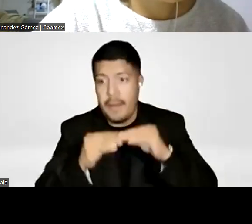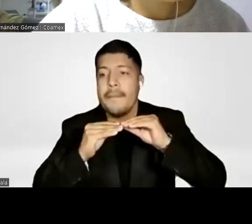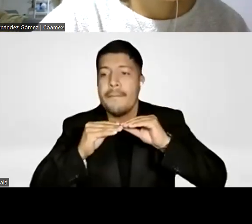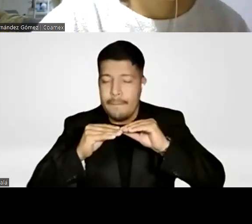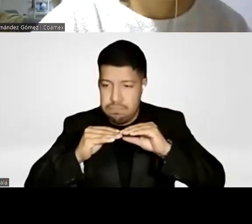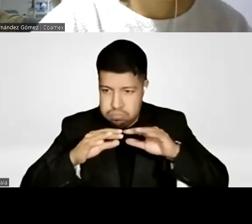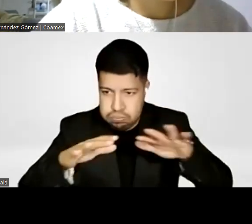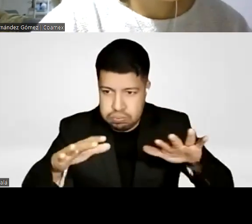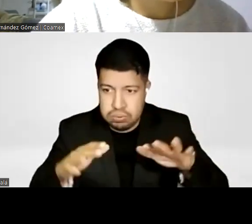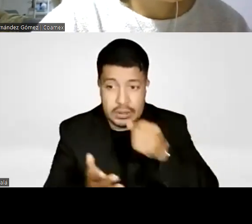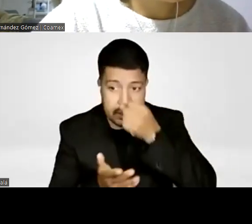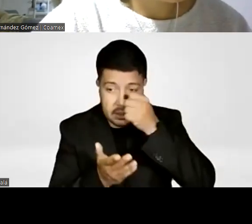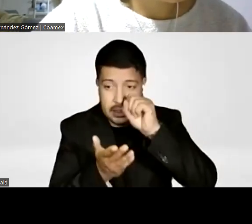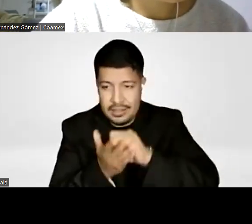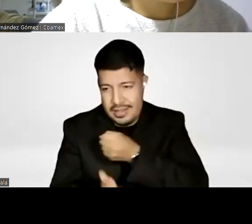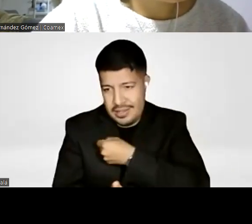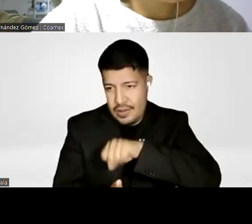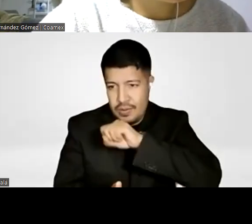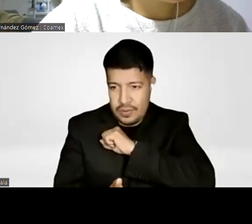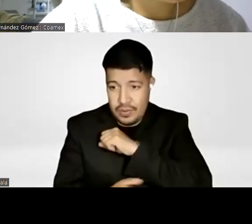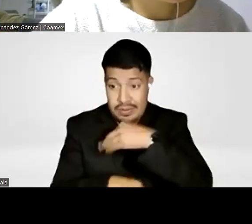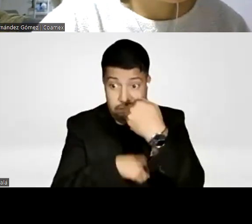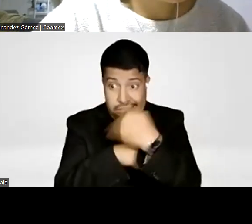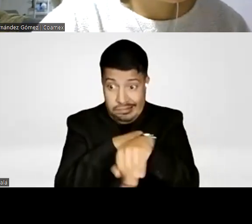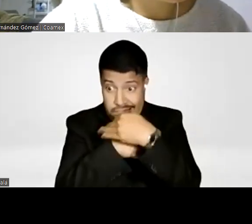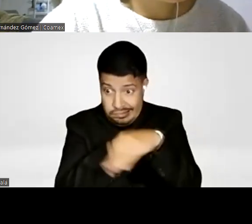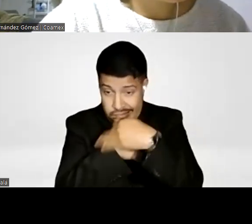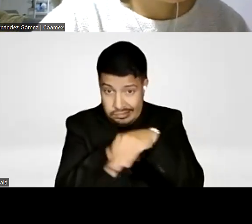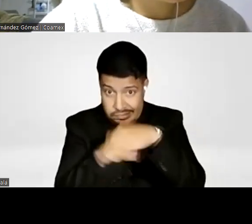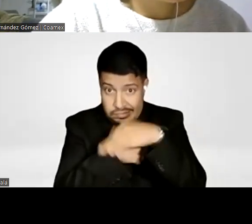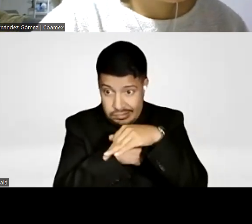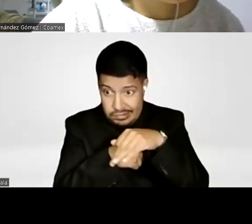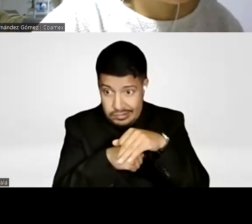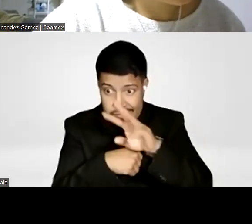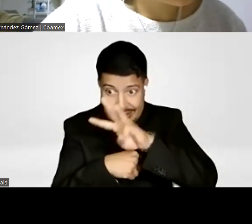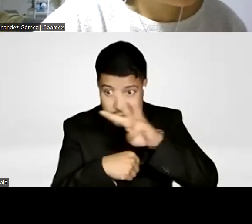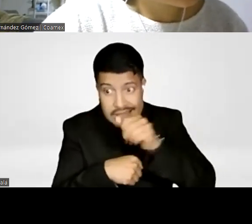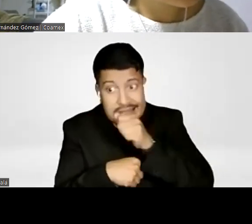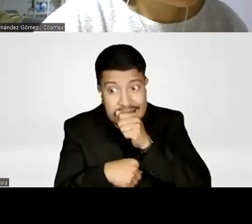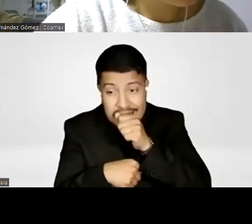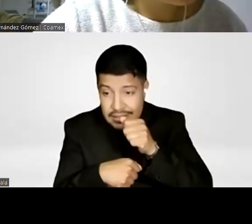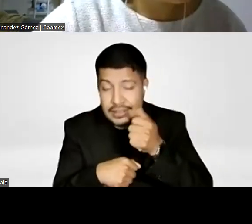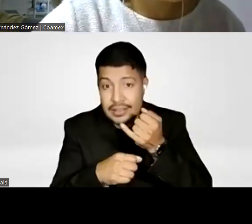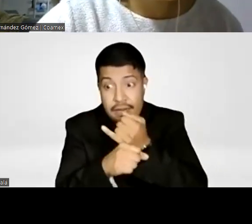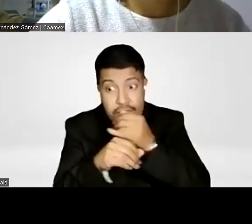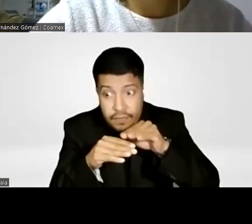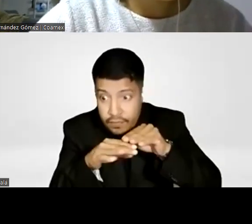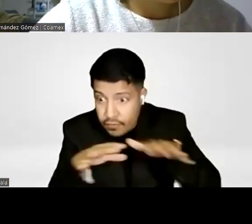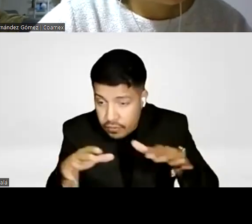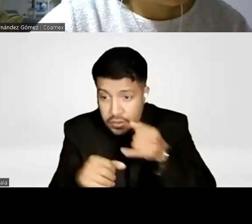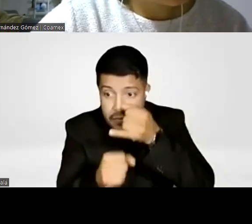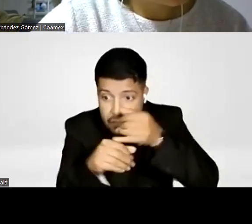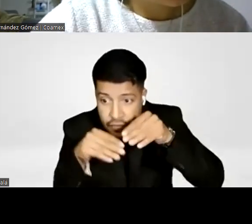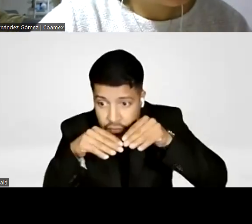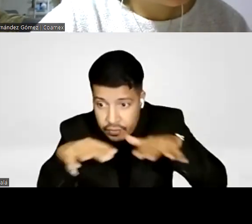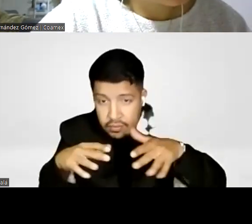páginas de la Secretaría de Salud. Por el momento, en lo que tenemos nuestra propia página, todos los flyers informativos o la invitación a capacitación